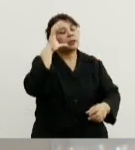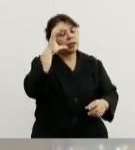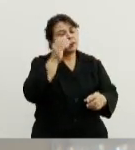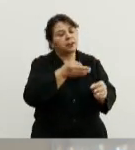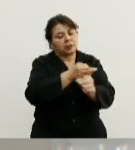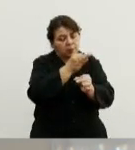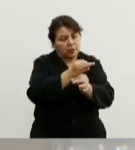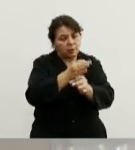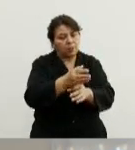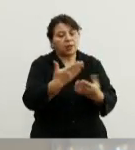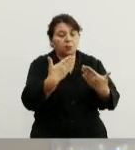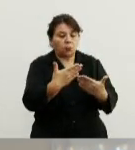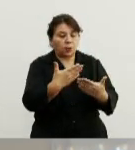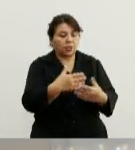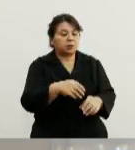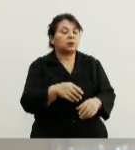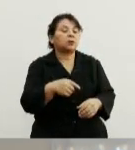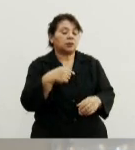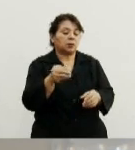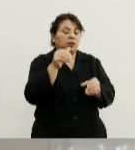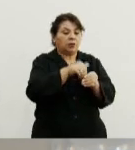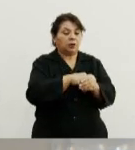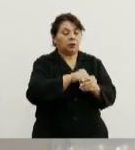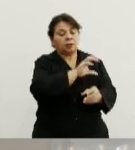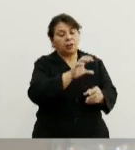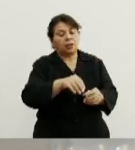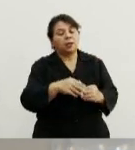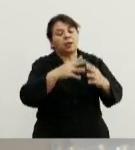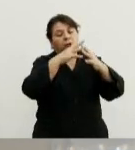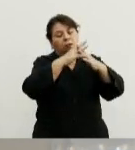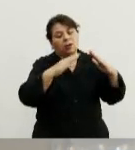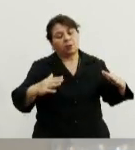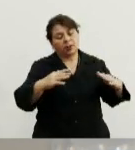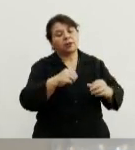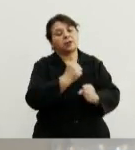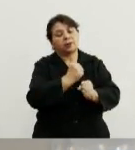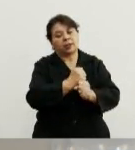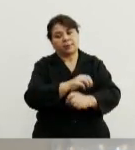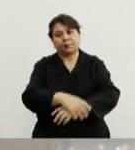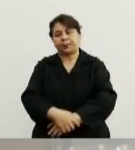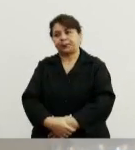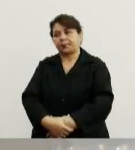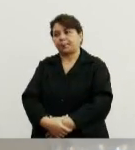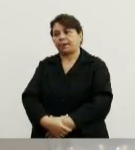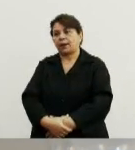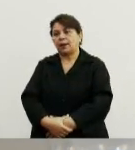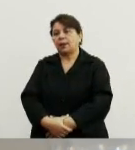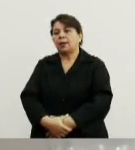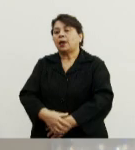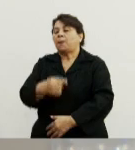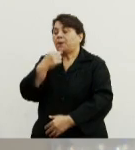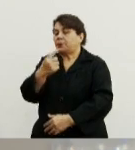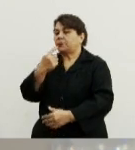para que puedan trabajar en los hospitales de campaña bien dolly rodríguez de m 1020